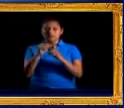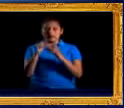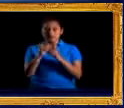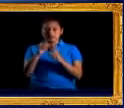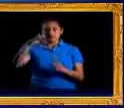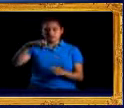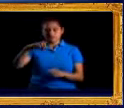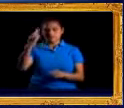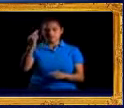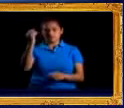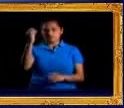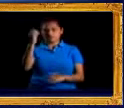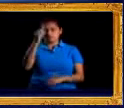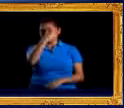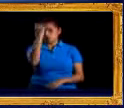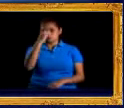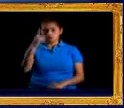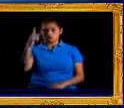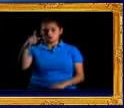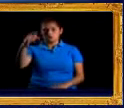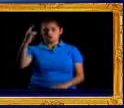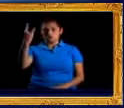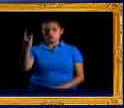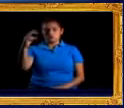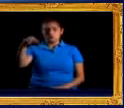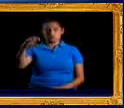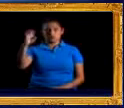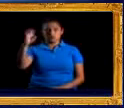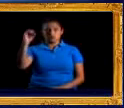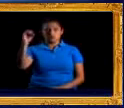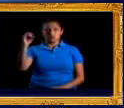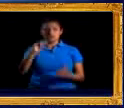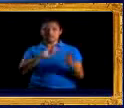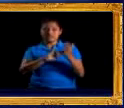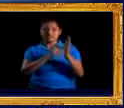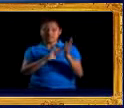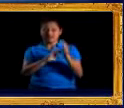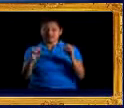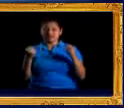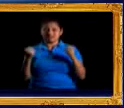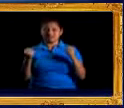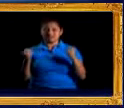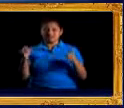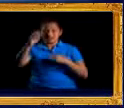43:52. Y dice que esta palabra significa hacer reverencia, dar,